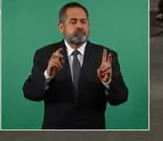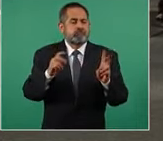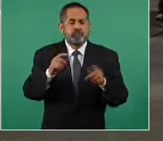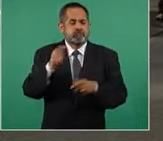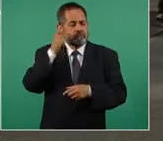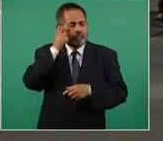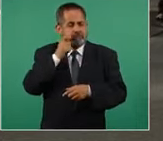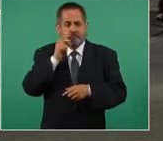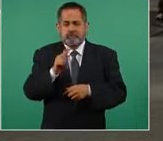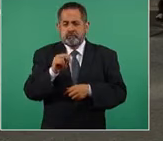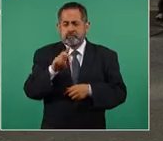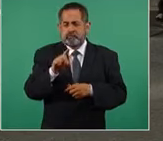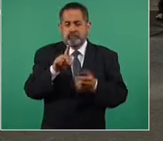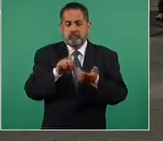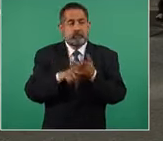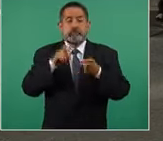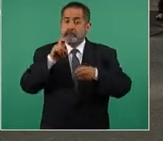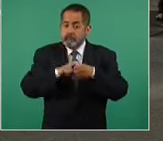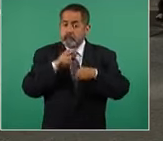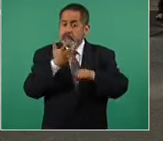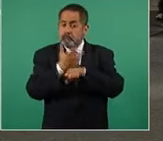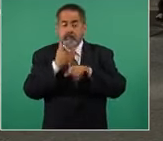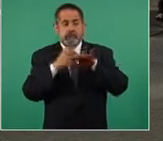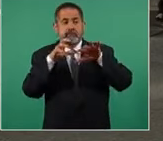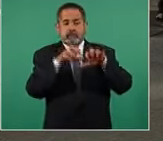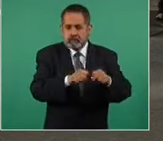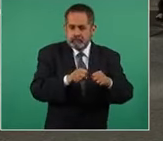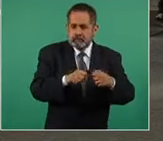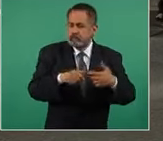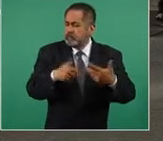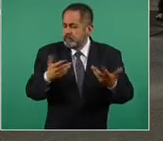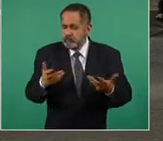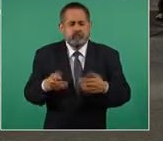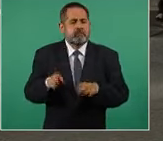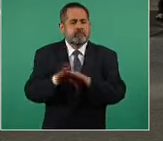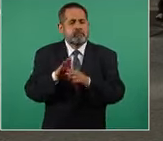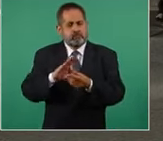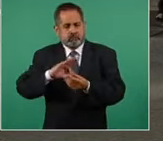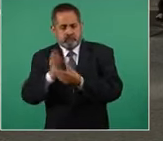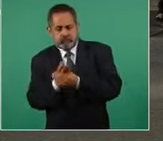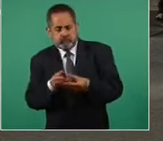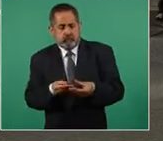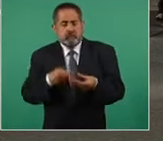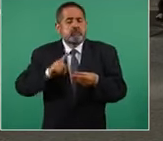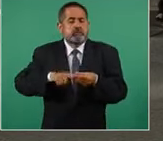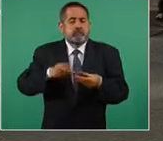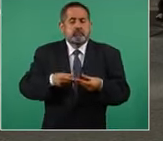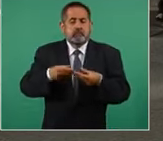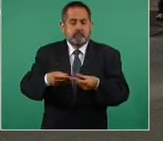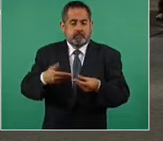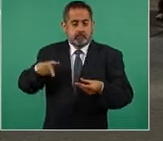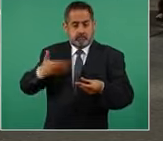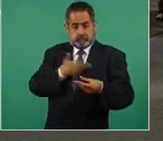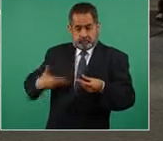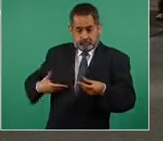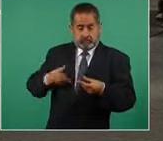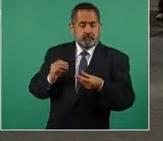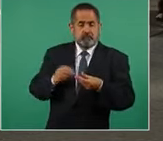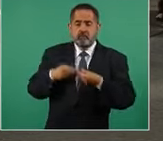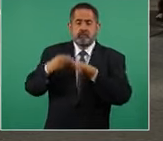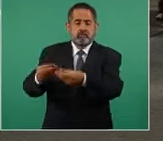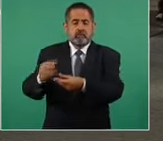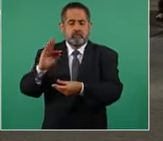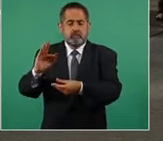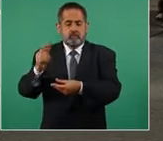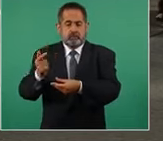en los Estados Unidos. Y también preguntarle en estos momentos este expediente, ¿quién lo tiene? ¿Lo tiene Presidencia? ¿Lo tiene la Fiscalía